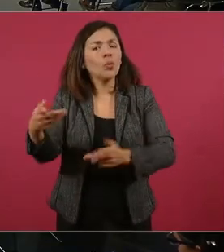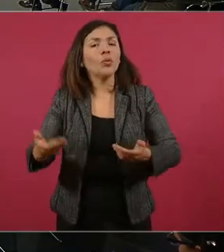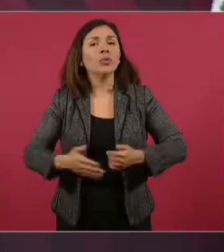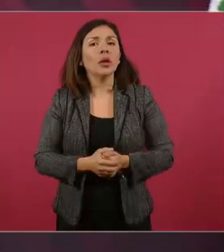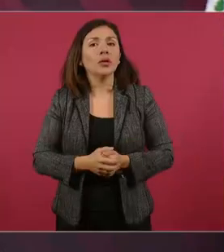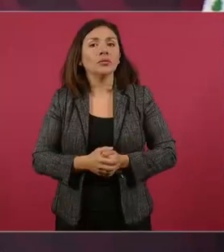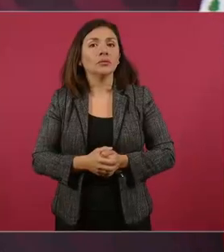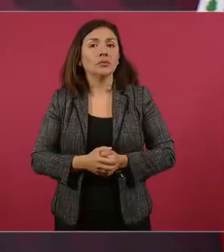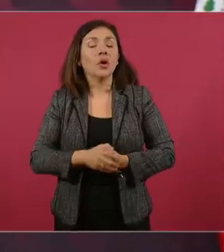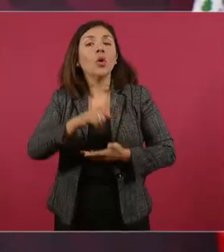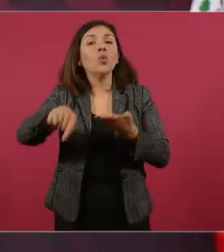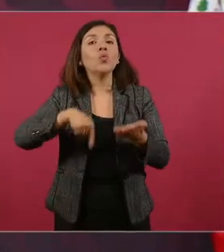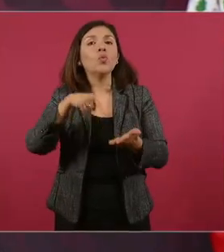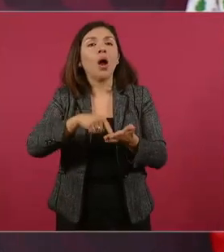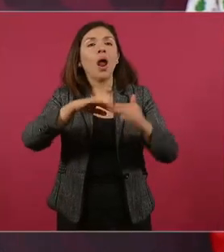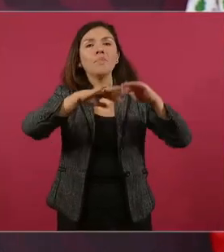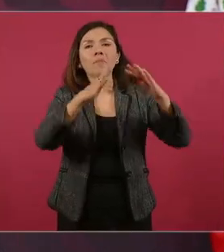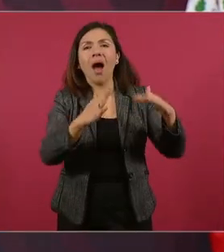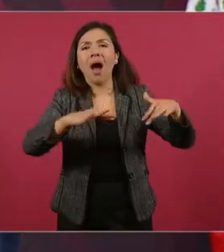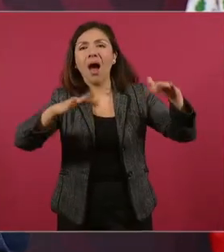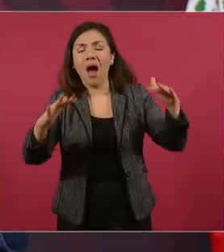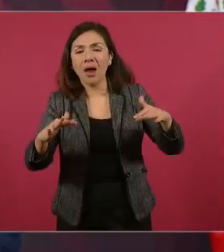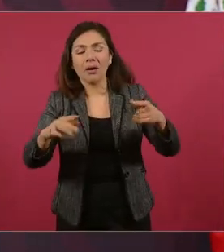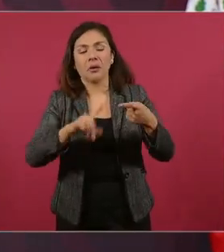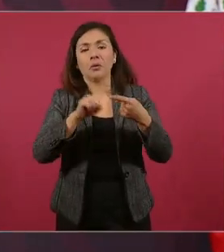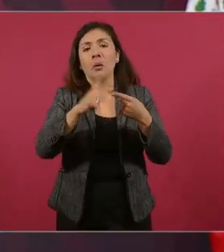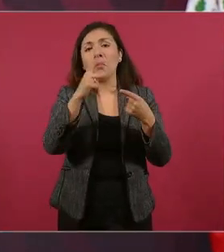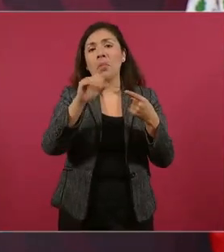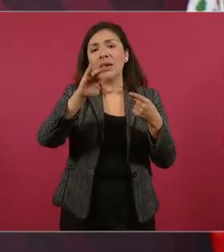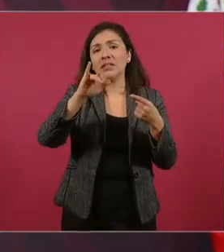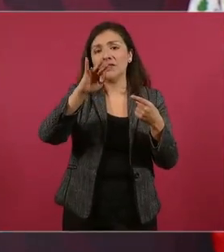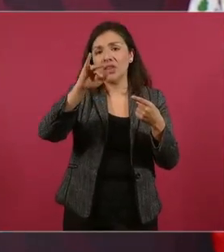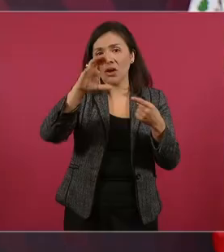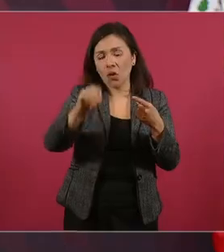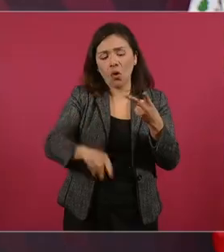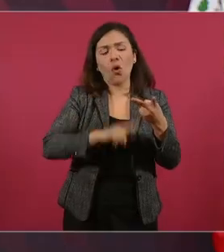en las costas, tanto del Pacífico como del Golfo.